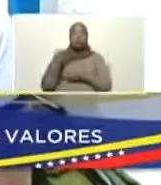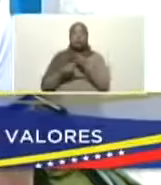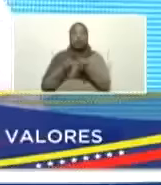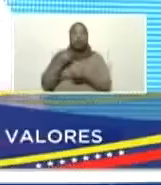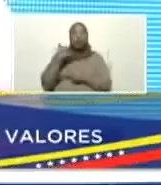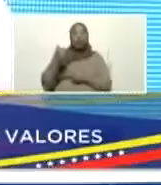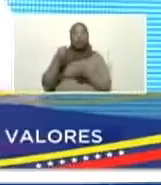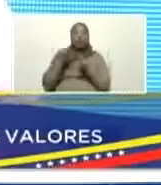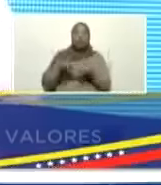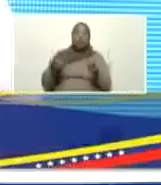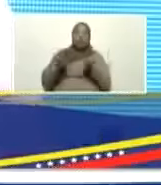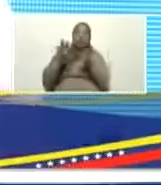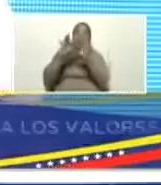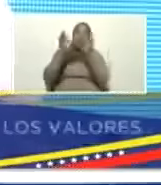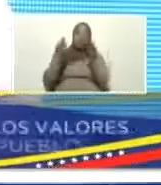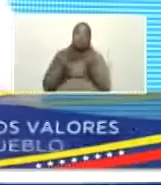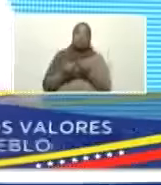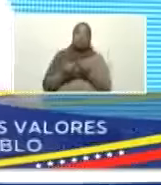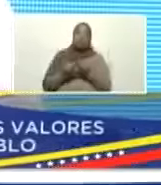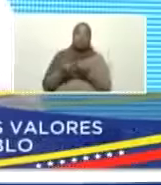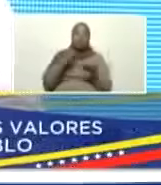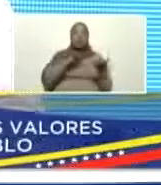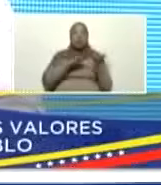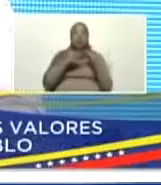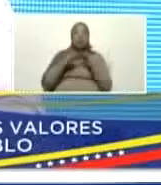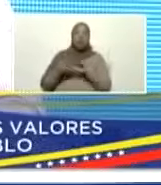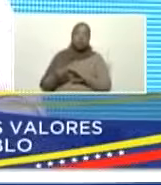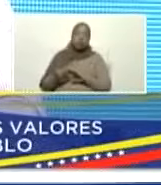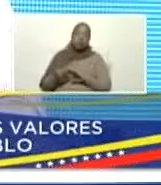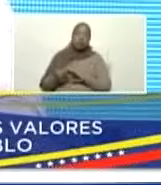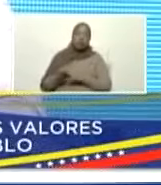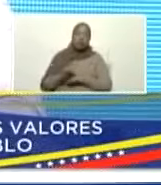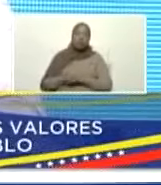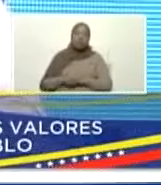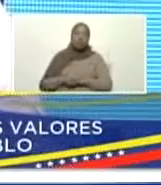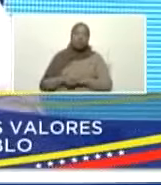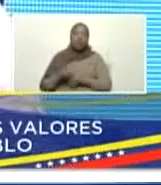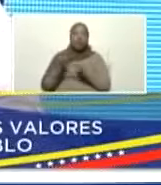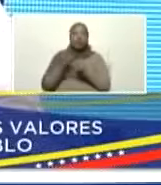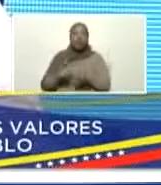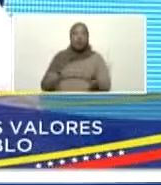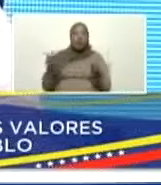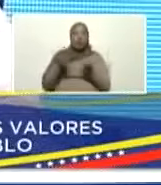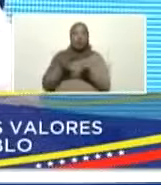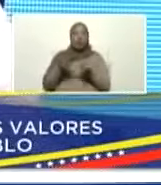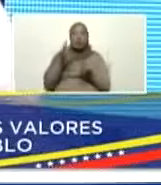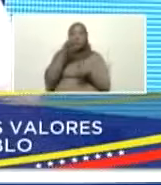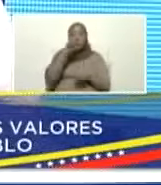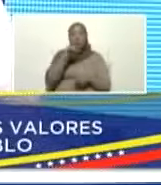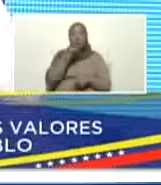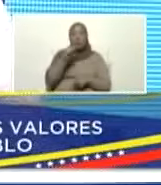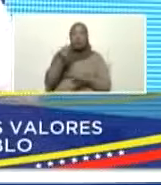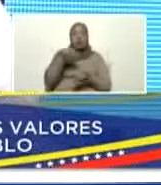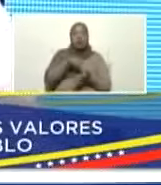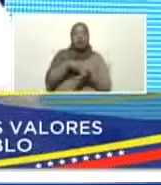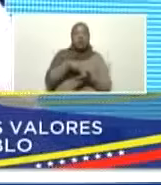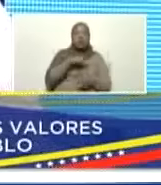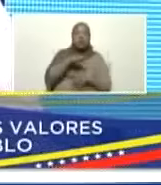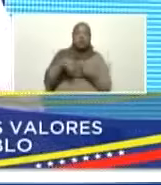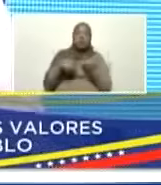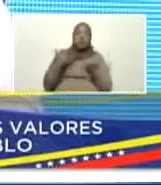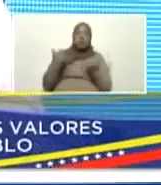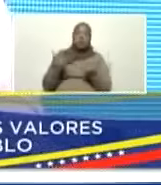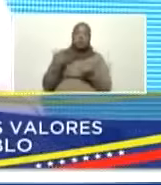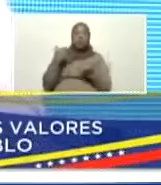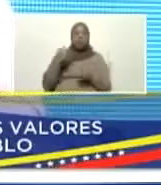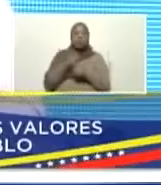Los valores de la familia, de la comunidad, los valores de no hacerle daño a la gente y hacer el